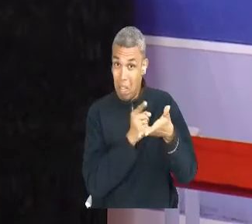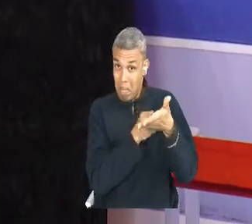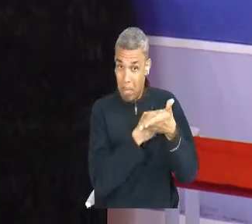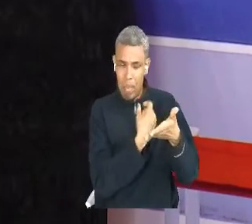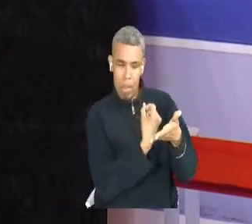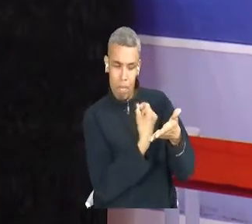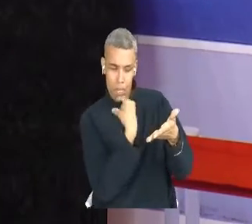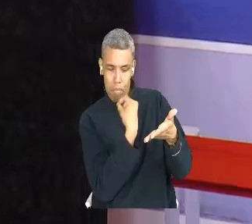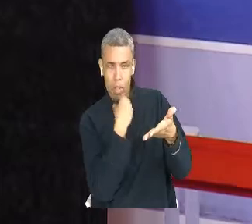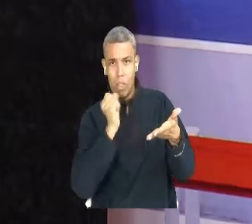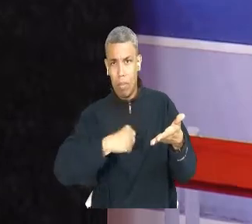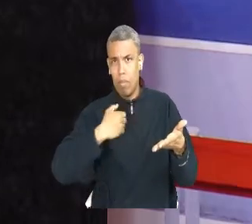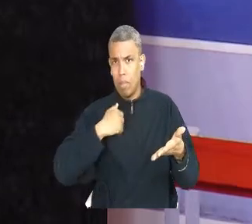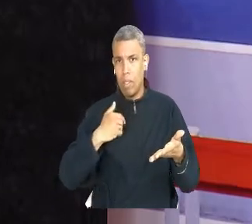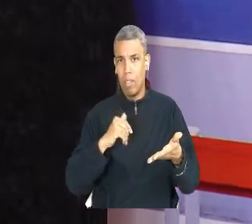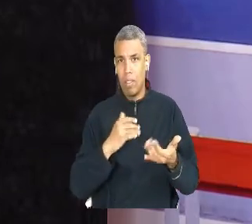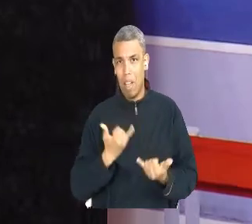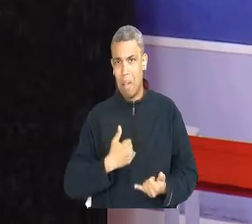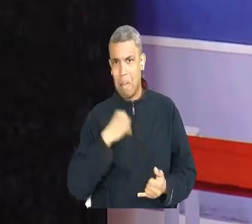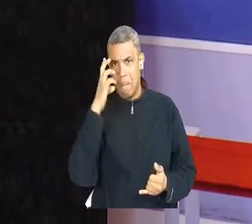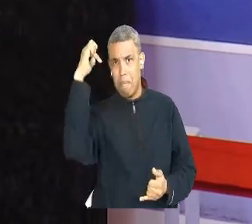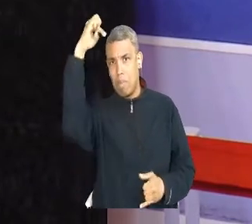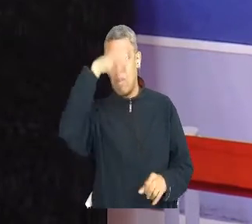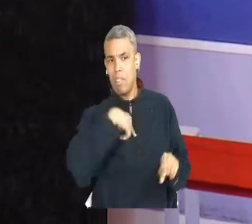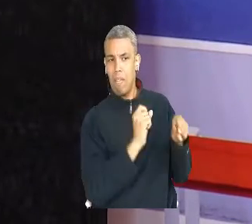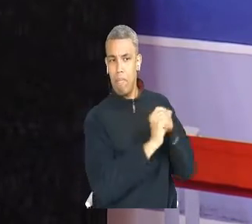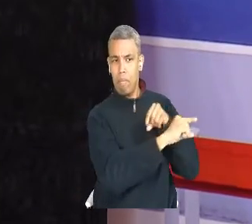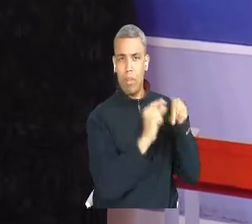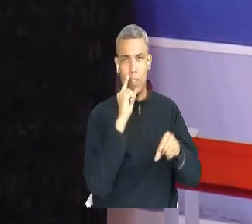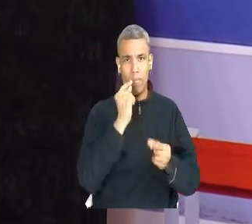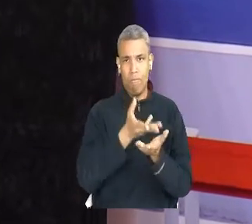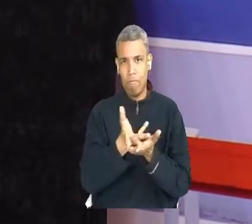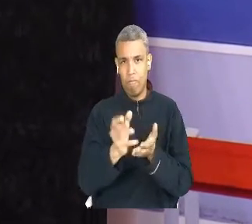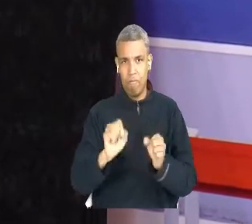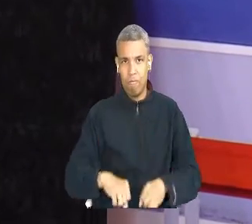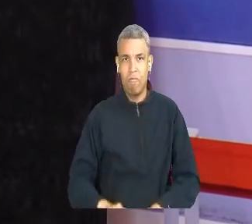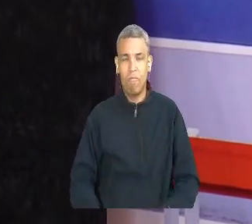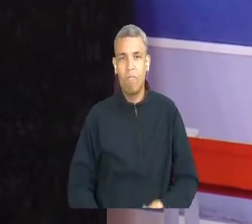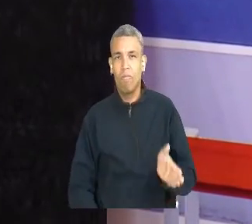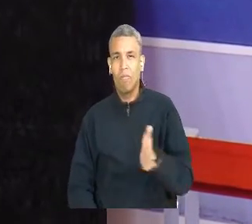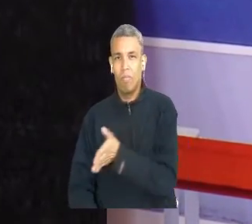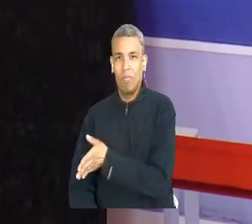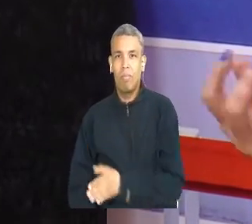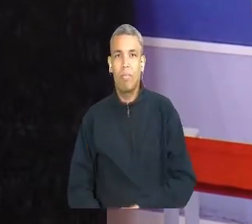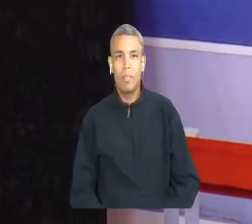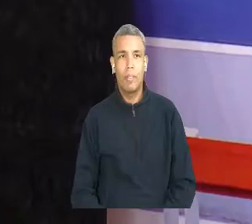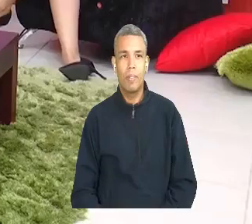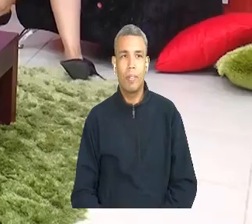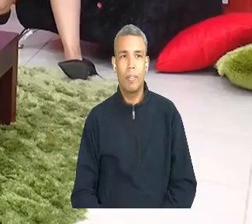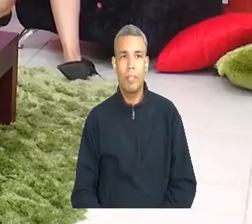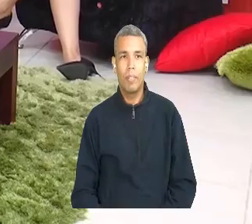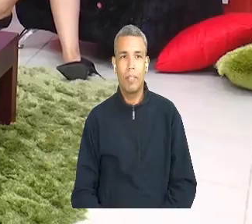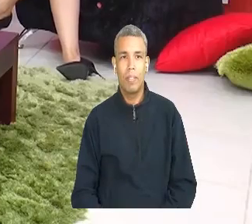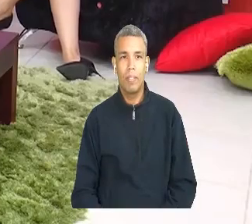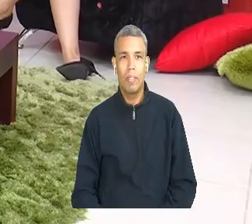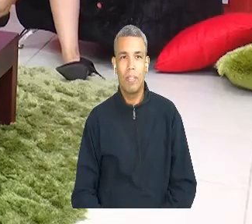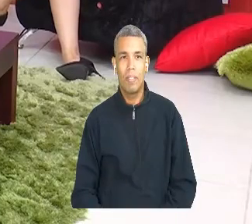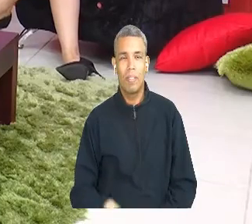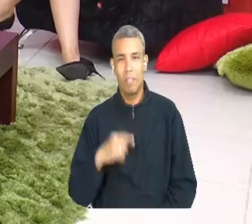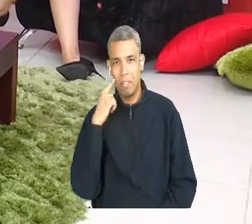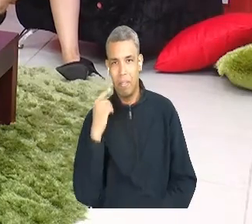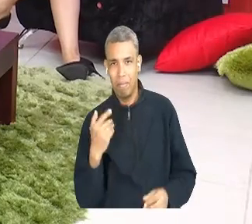usted se sienta cómodo con este espacio ahora nosotros pasamos a nuestro set principal donde quiera sigue con nuestro